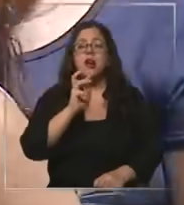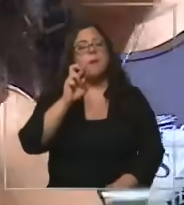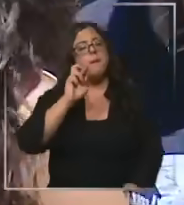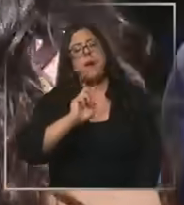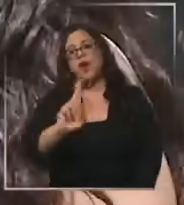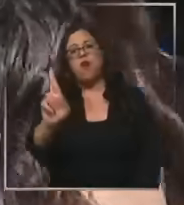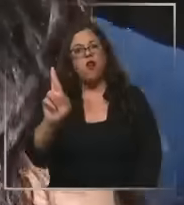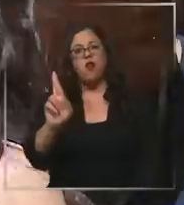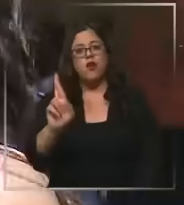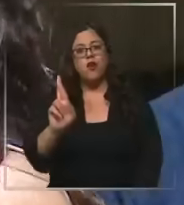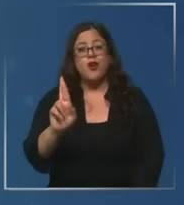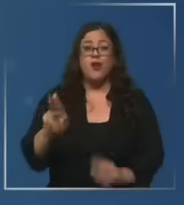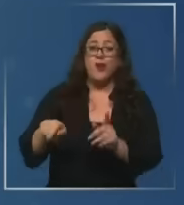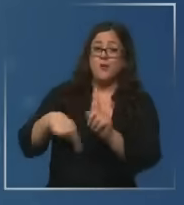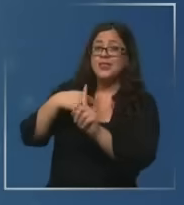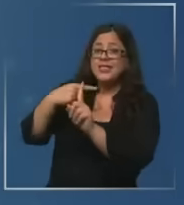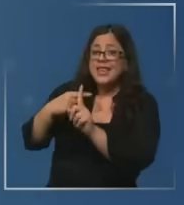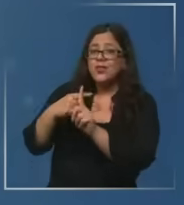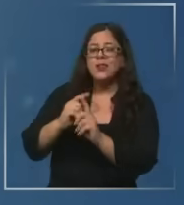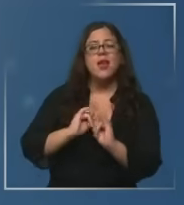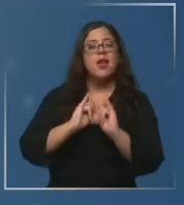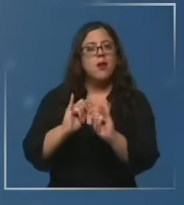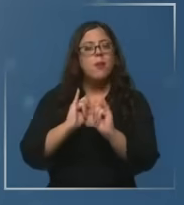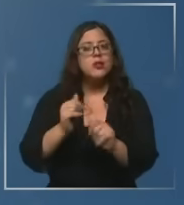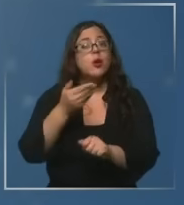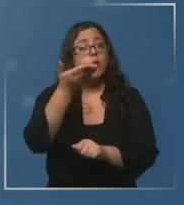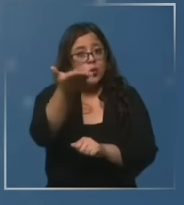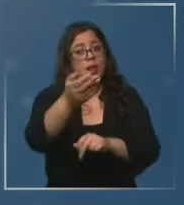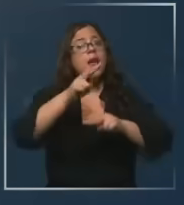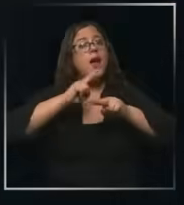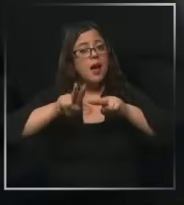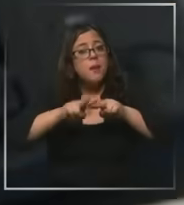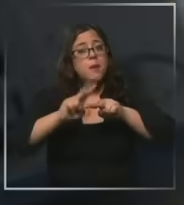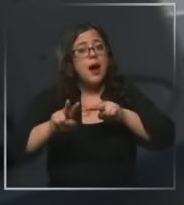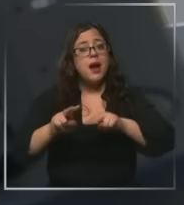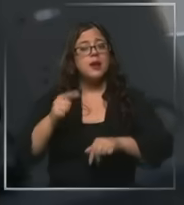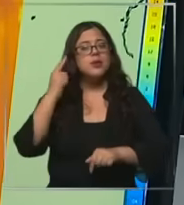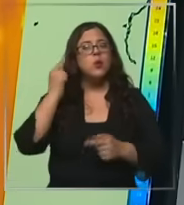peor. La buena es que le daremos todos los detalles para que se prepare.